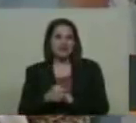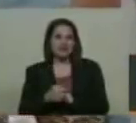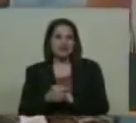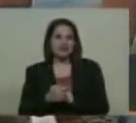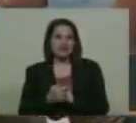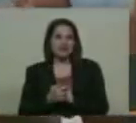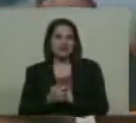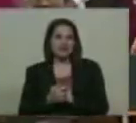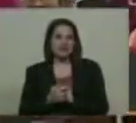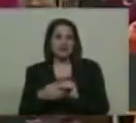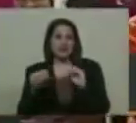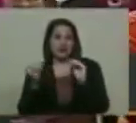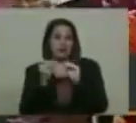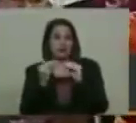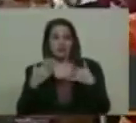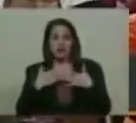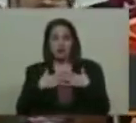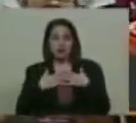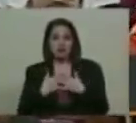Becho para papá.